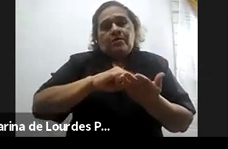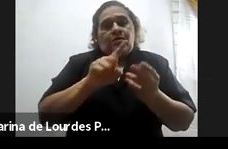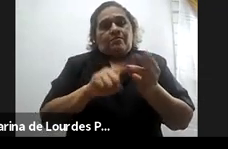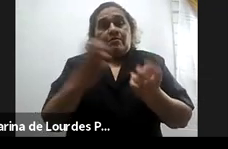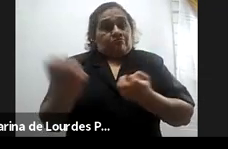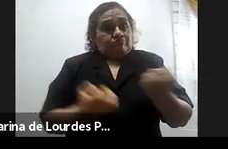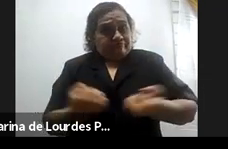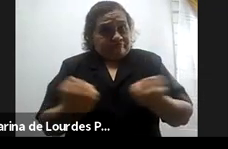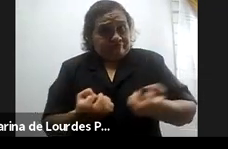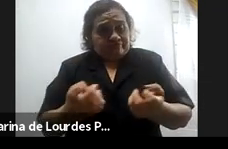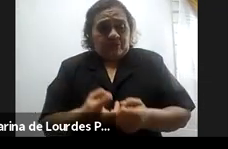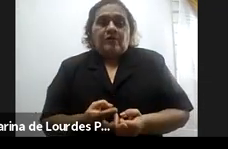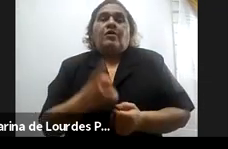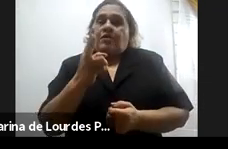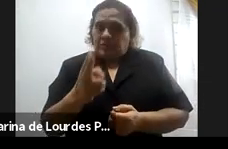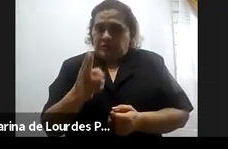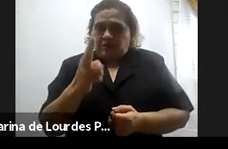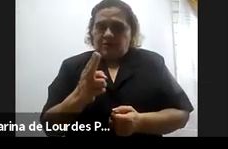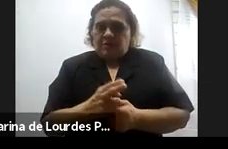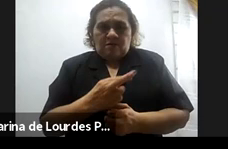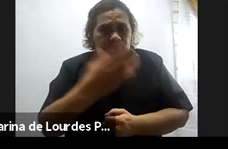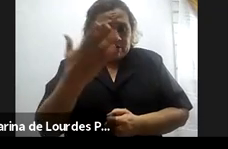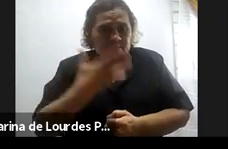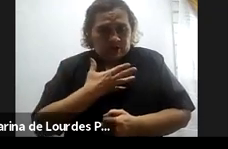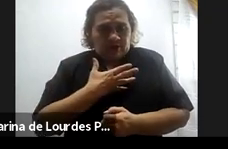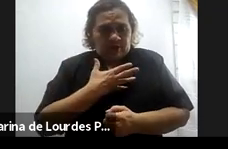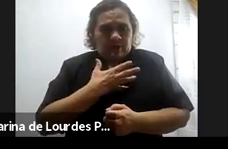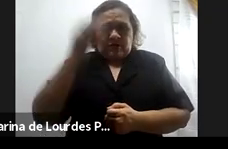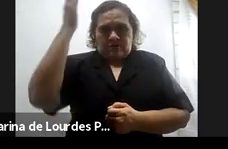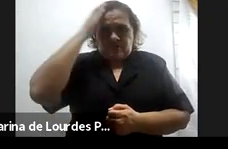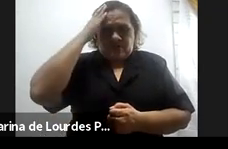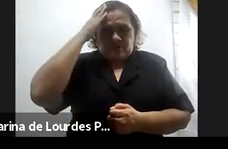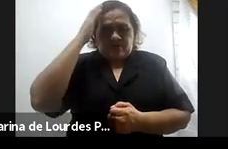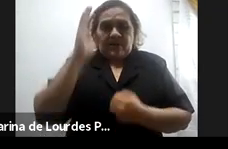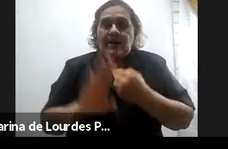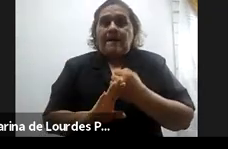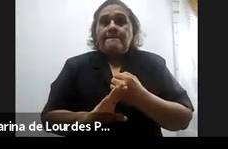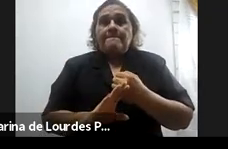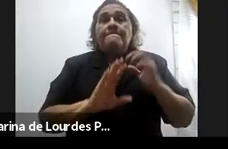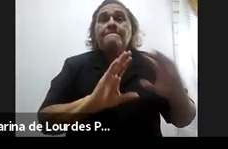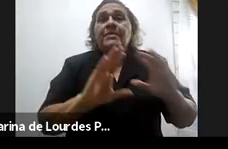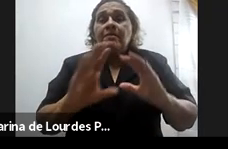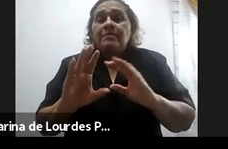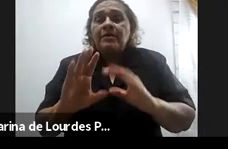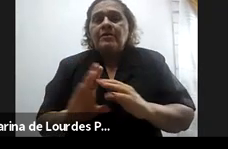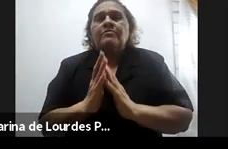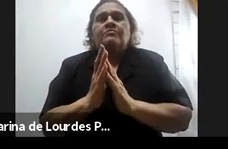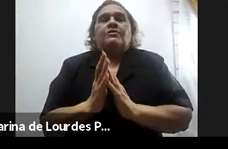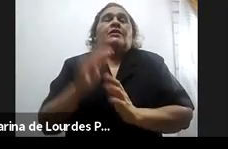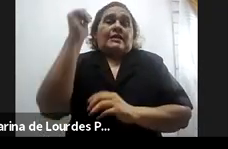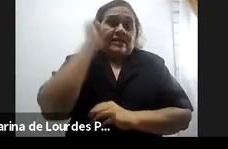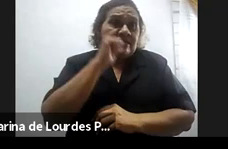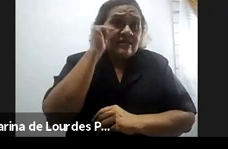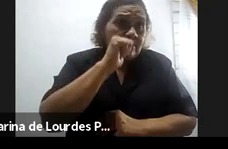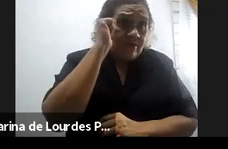pero pues también, y lo más importante, recibir educación para hacer prevención. Y por favor, siempre, siempre, siempre revisen sus